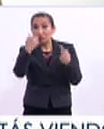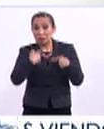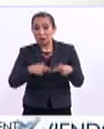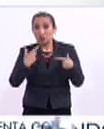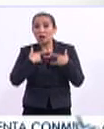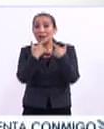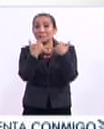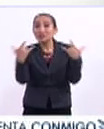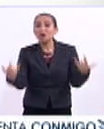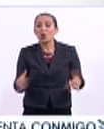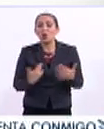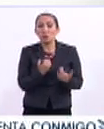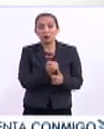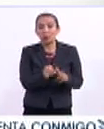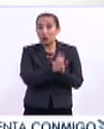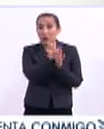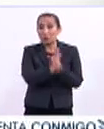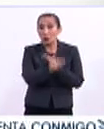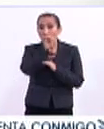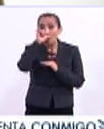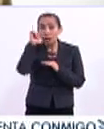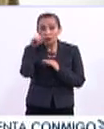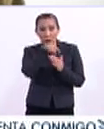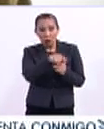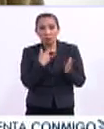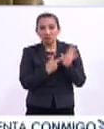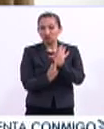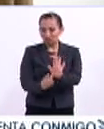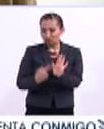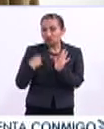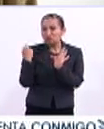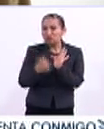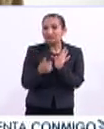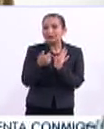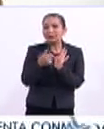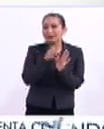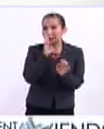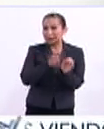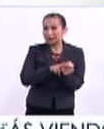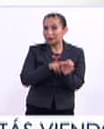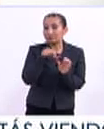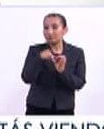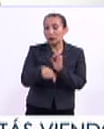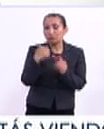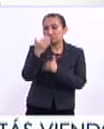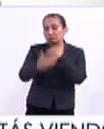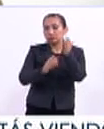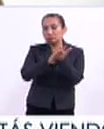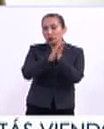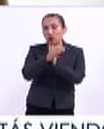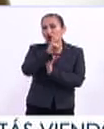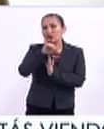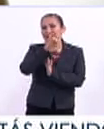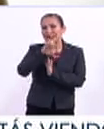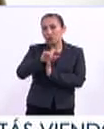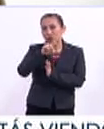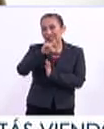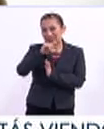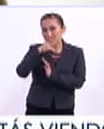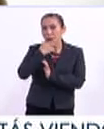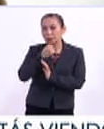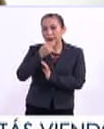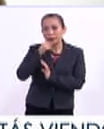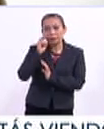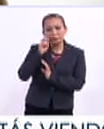personajes históricos, como es el caso de don Benito Juárez. Sin embargo, conforme avanzó el tiempo, don José Fuentes Mares